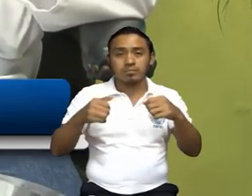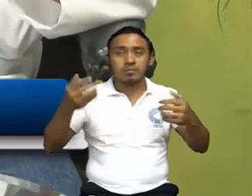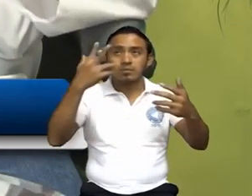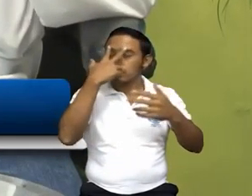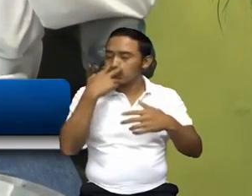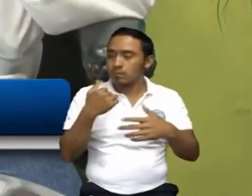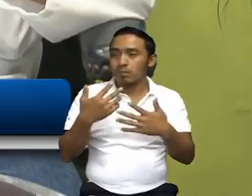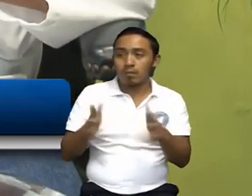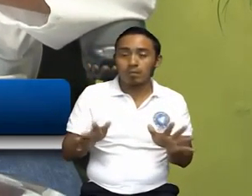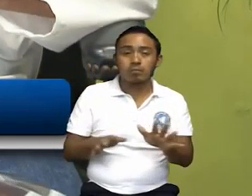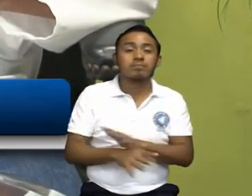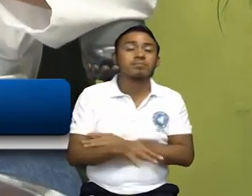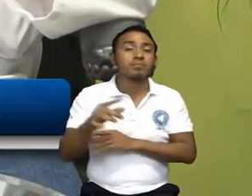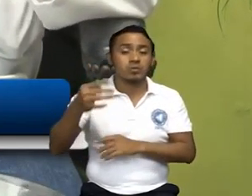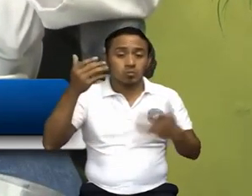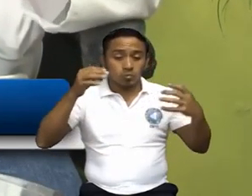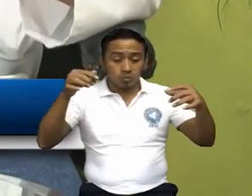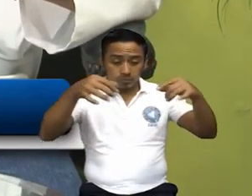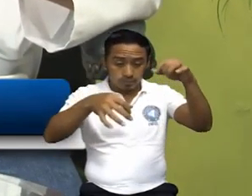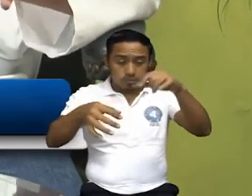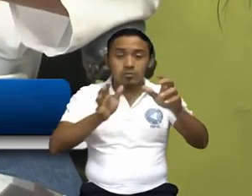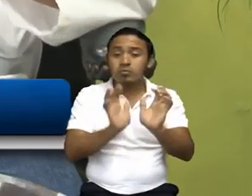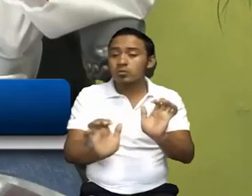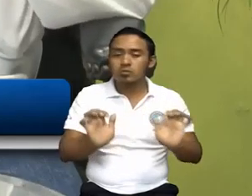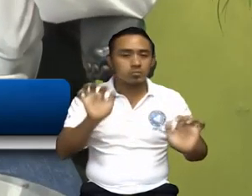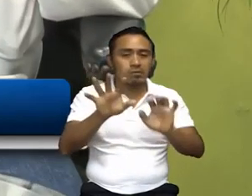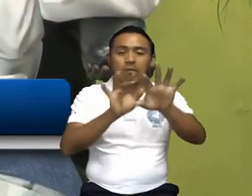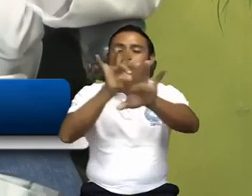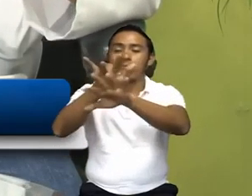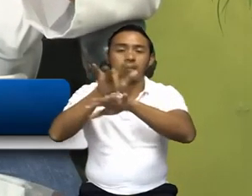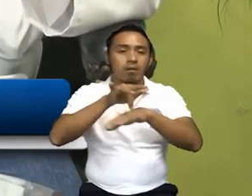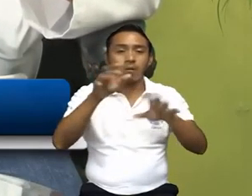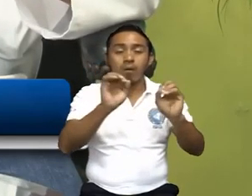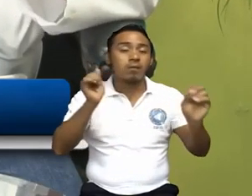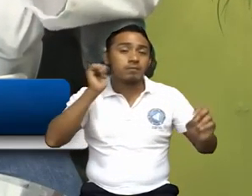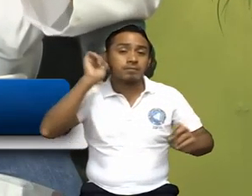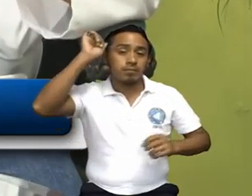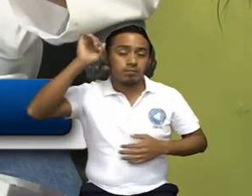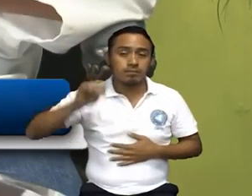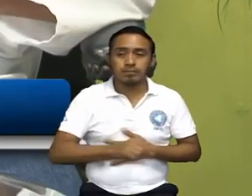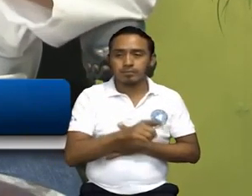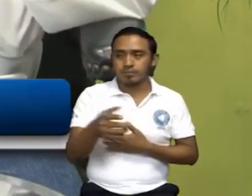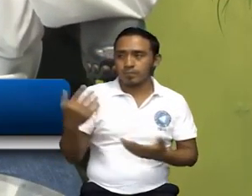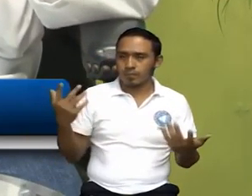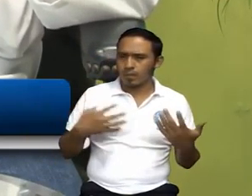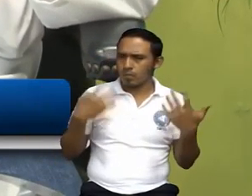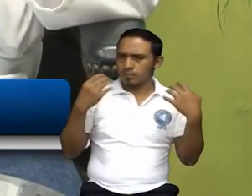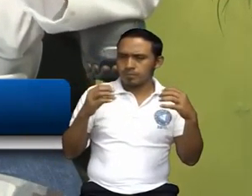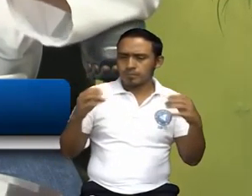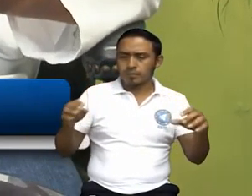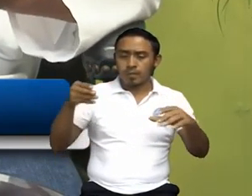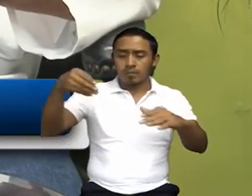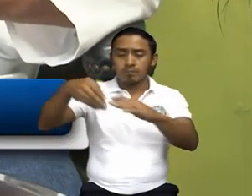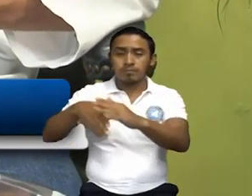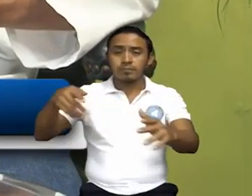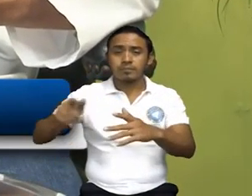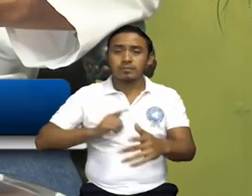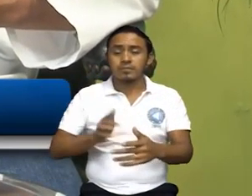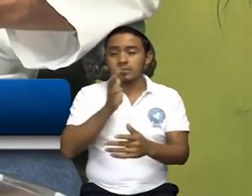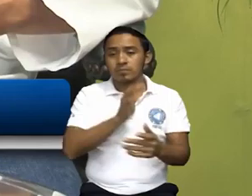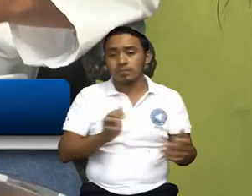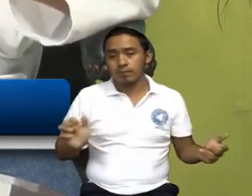esos recipientes con este tipo de líquido estén al alcance de los niños o de cualquier persona adulta, o que estén en recipientes que puede por equivocación ser tomado